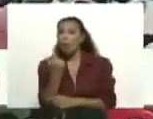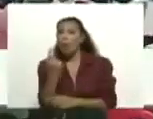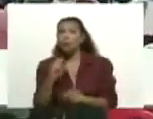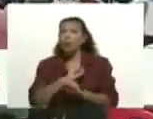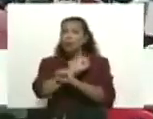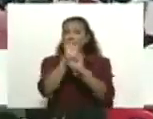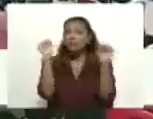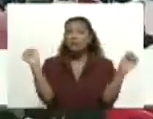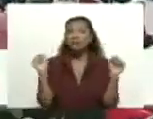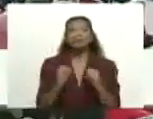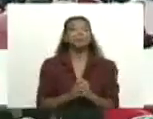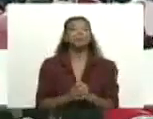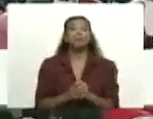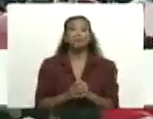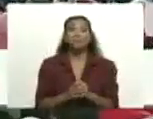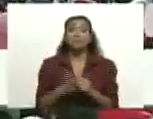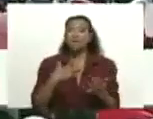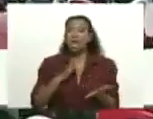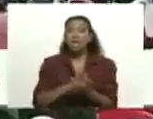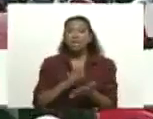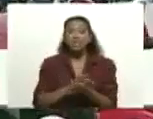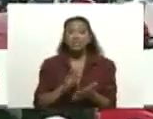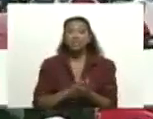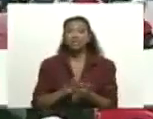la mañana, estaba fresquito todo.